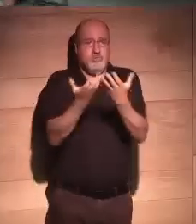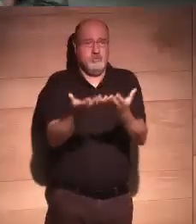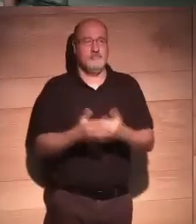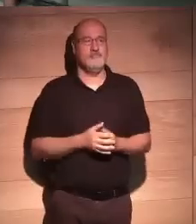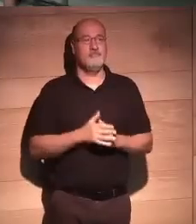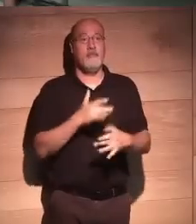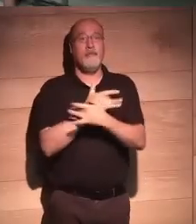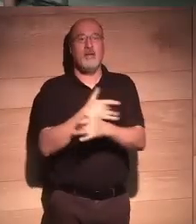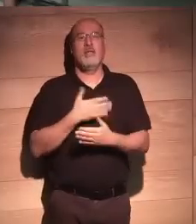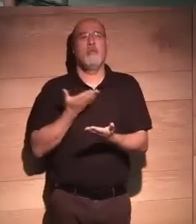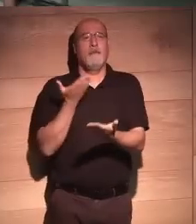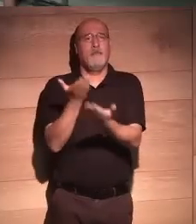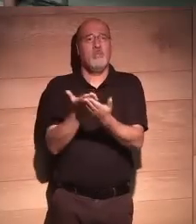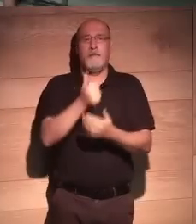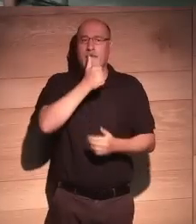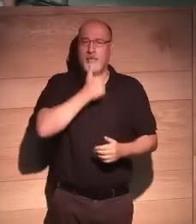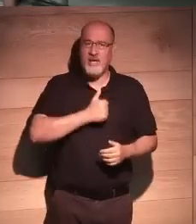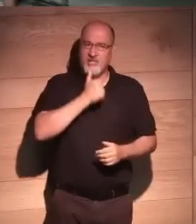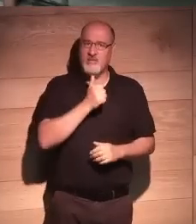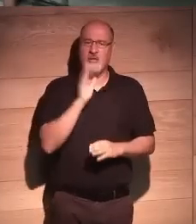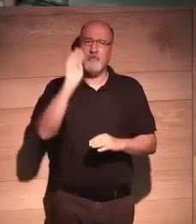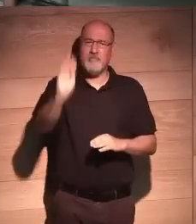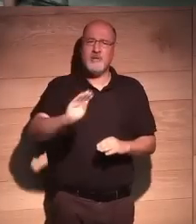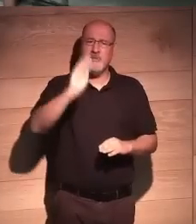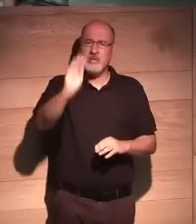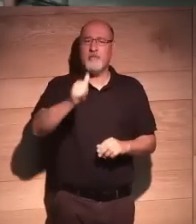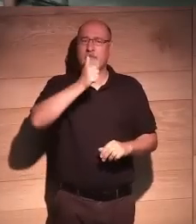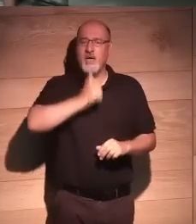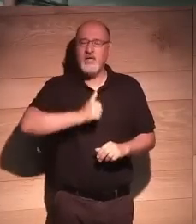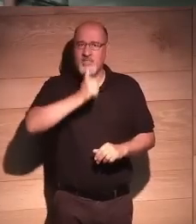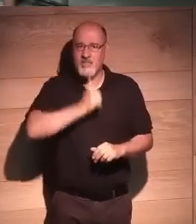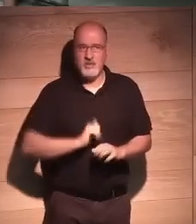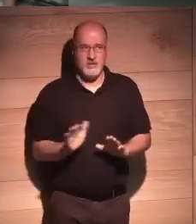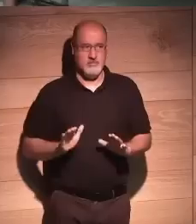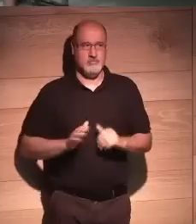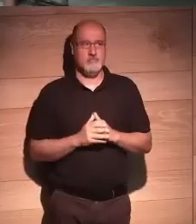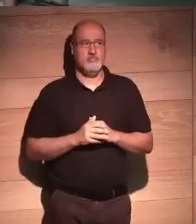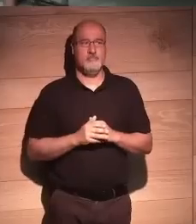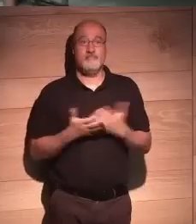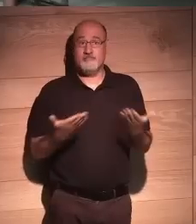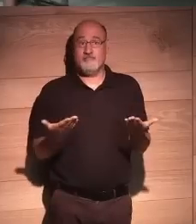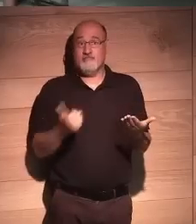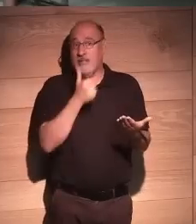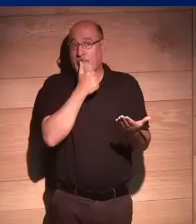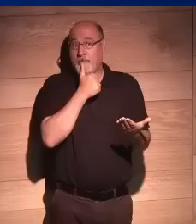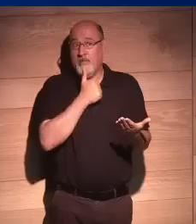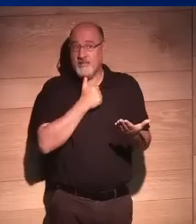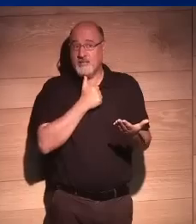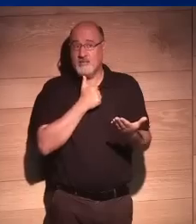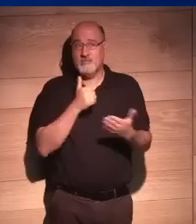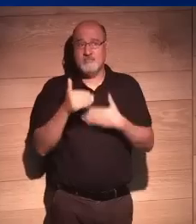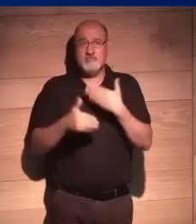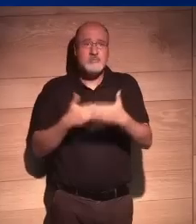Pues yo le pido paciencia, yo le pido esa paciencia, adiós. No, pero es verdad, esa paciencia de la que hablábamos, ¿no?